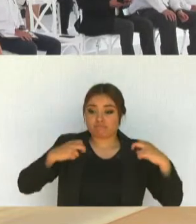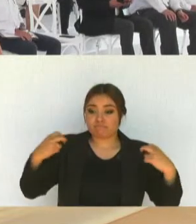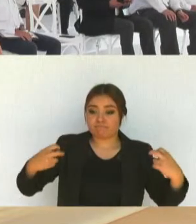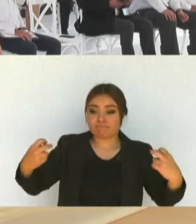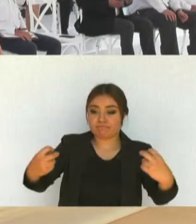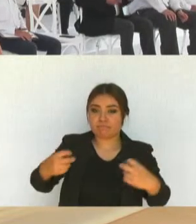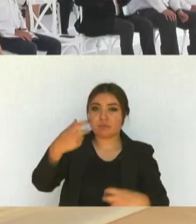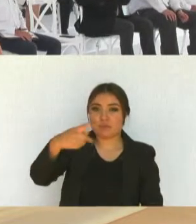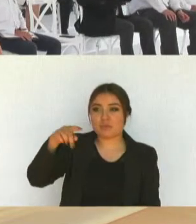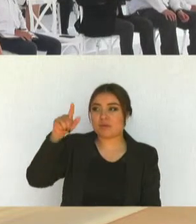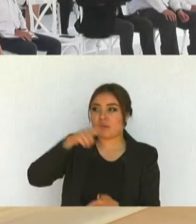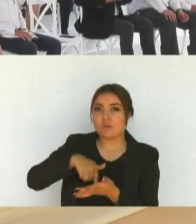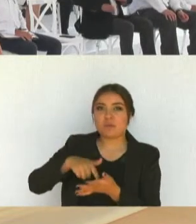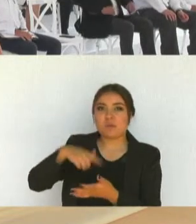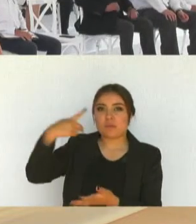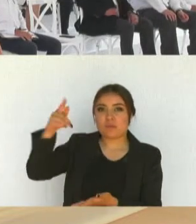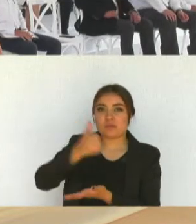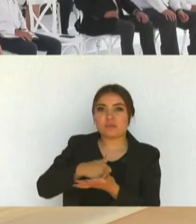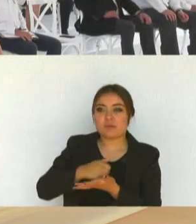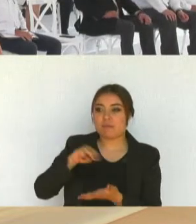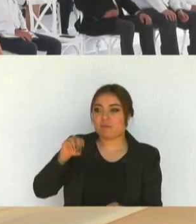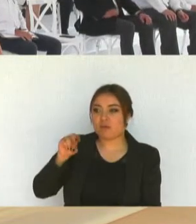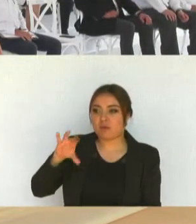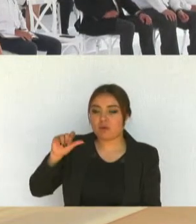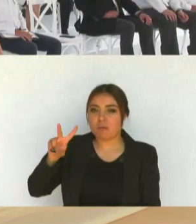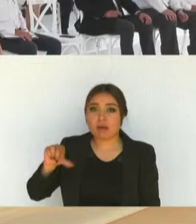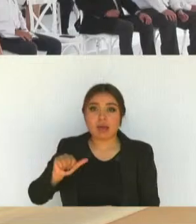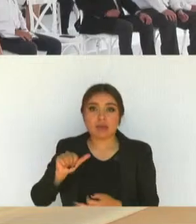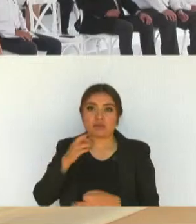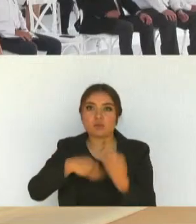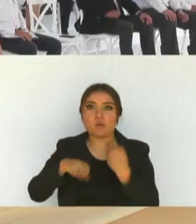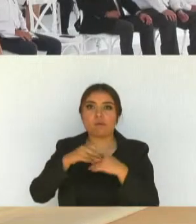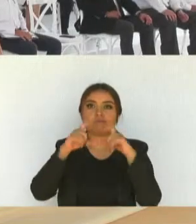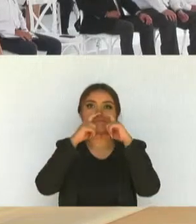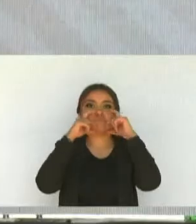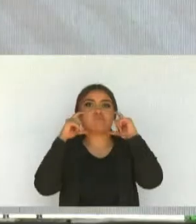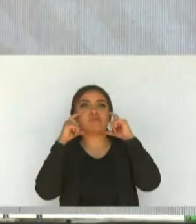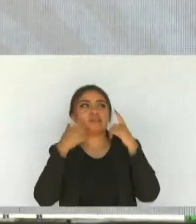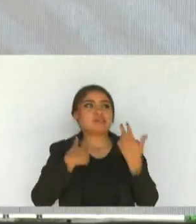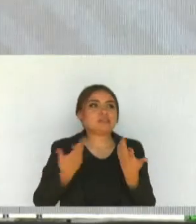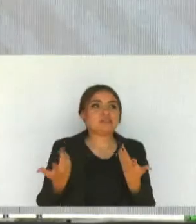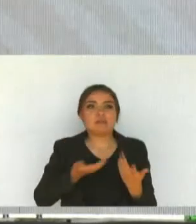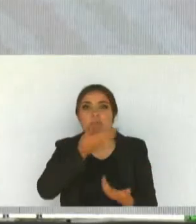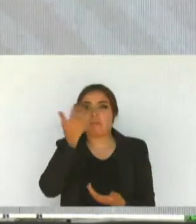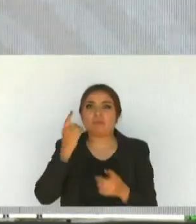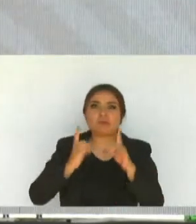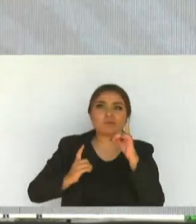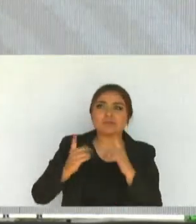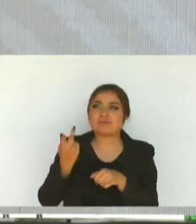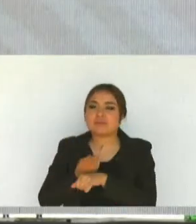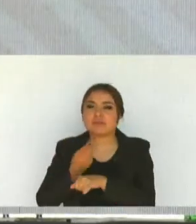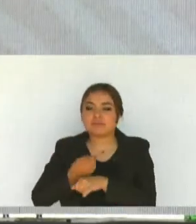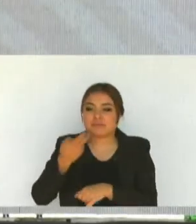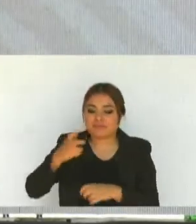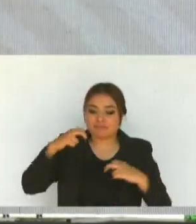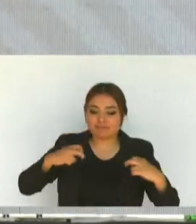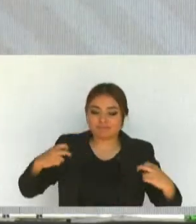Monclova, todos con cubrebocas, no sabíamos qué estaba pasando. Bueno, de esa mesa de 12